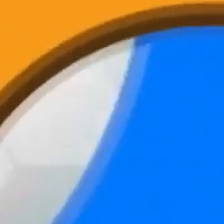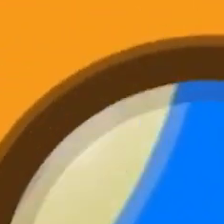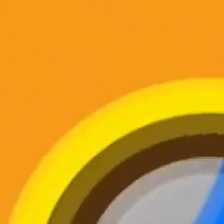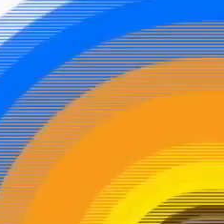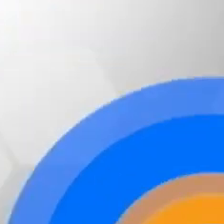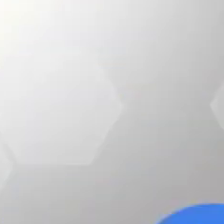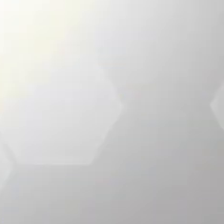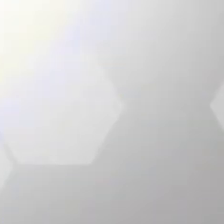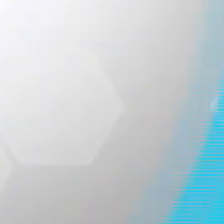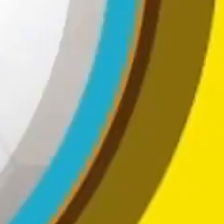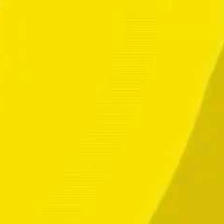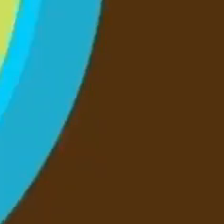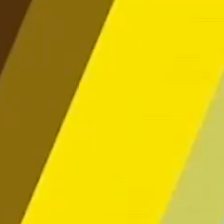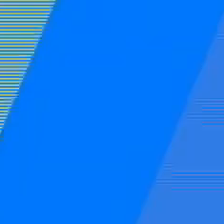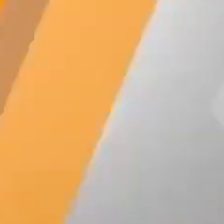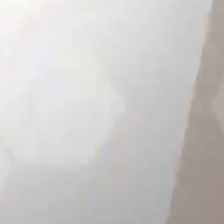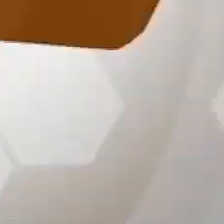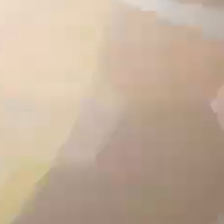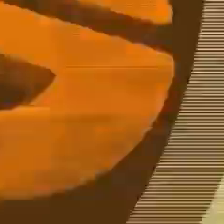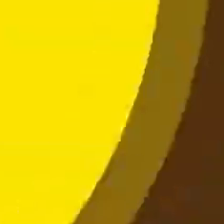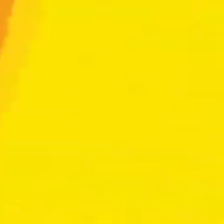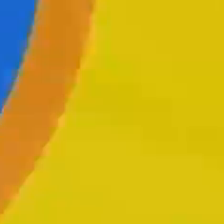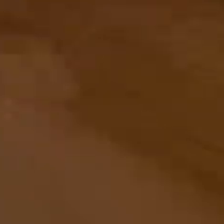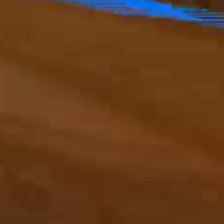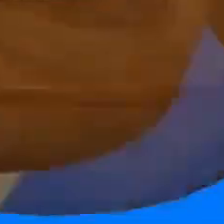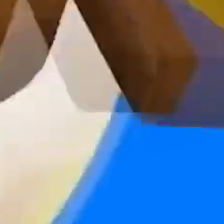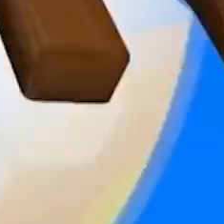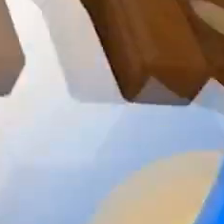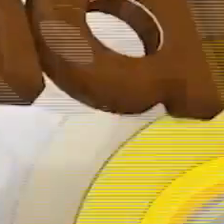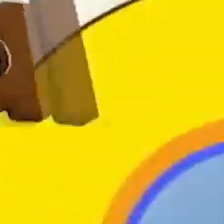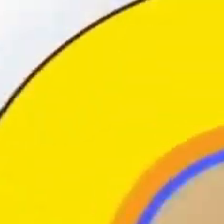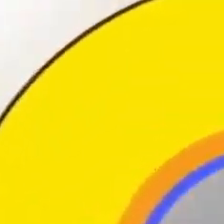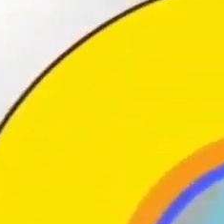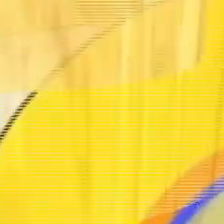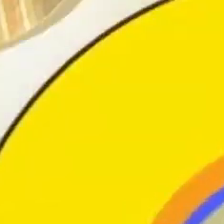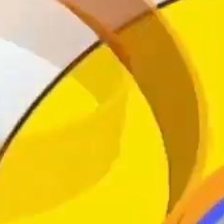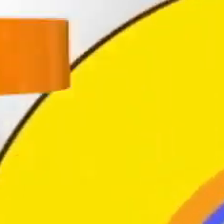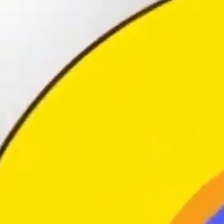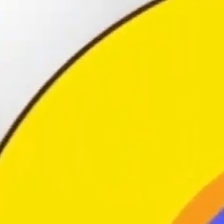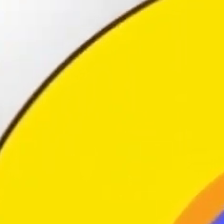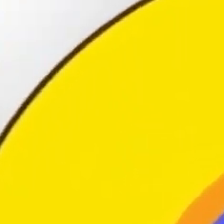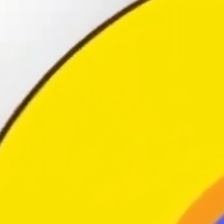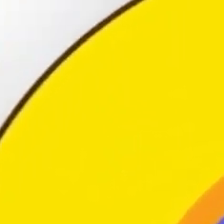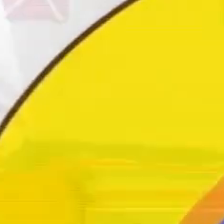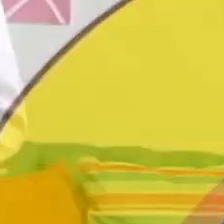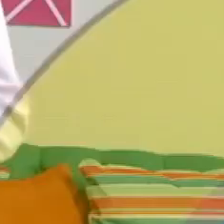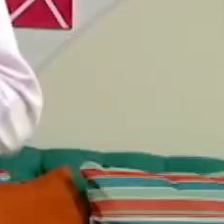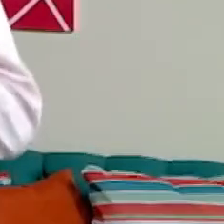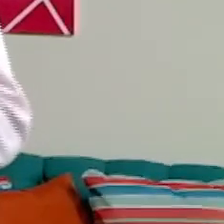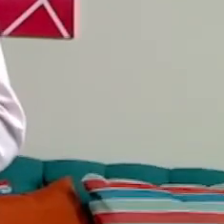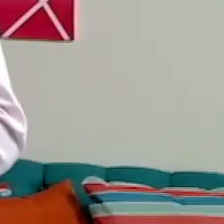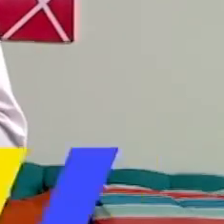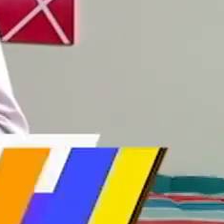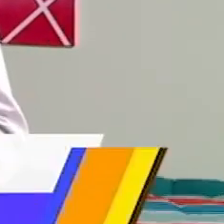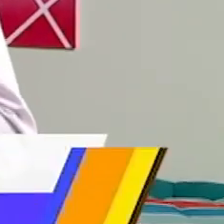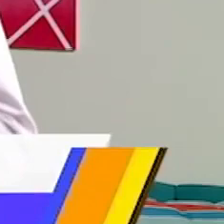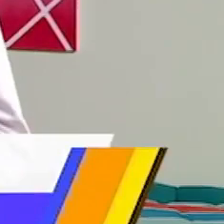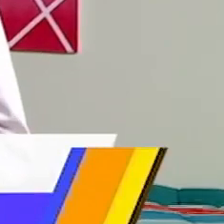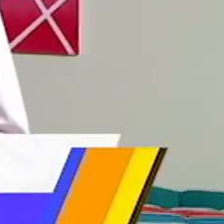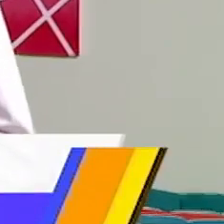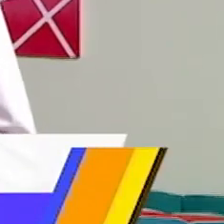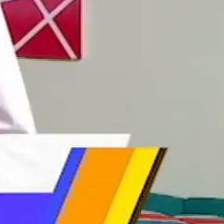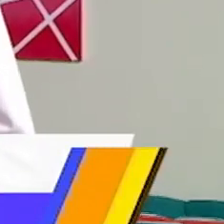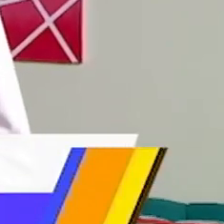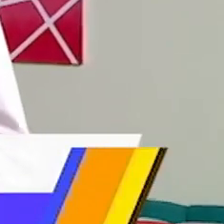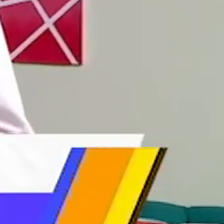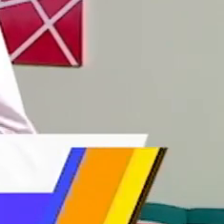Costa Rica es pura vida. Costa Rica es. Este miércoles a las 8